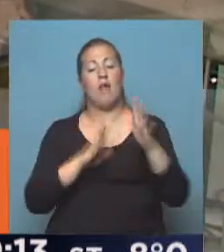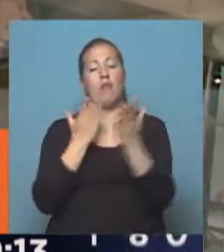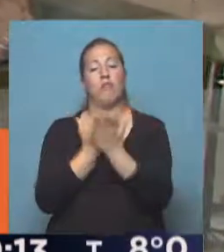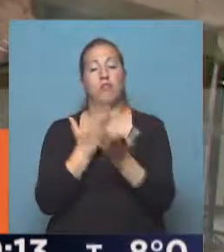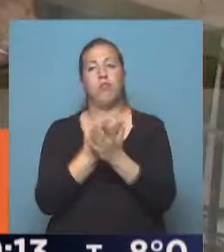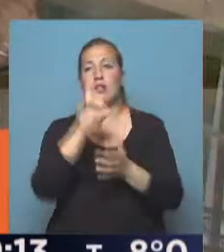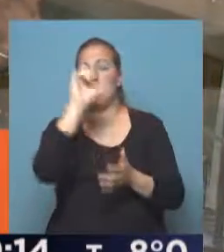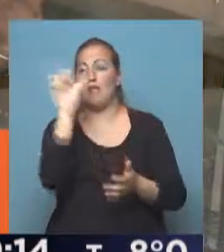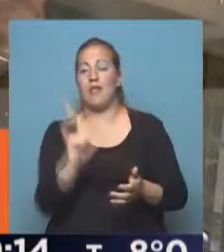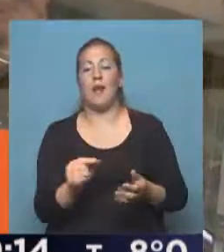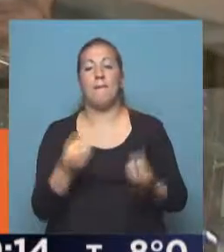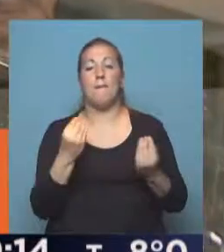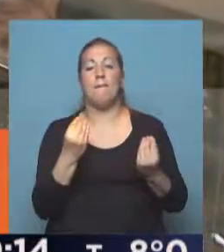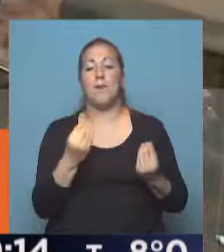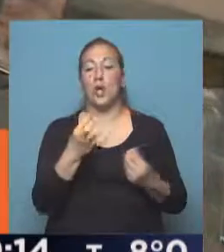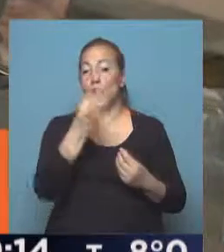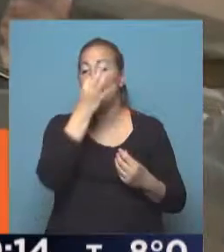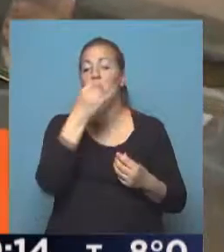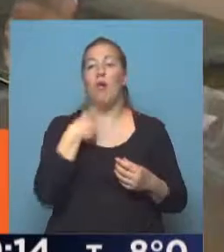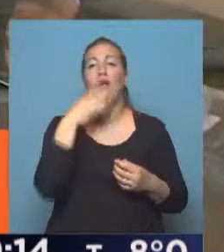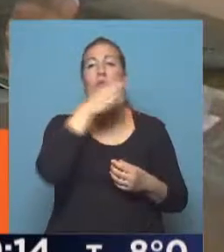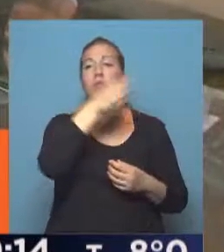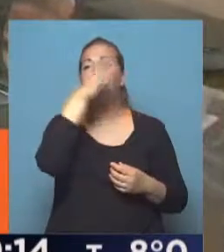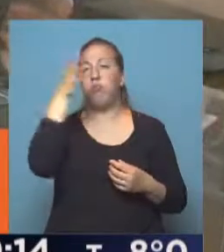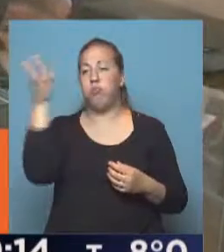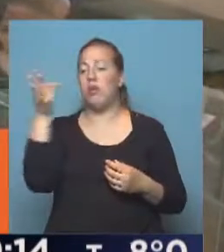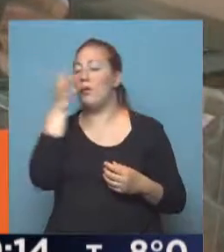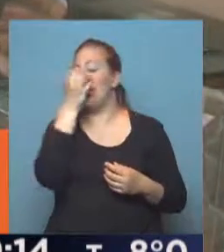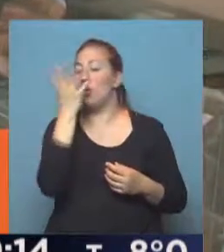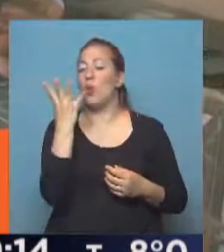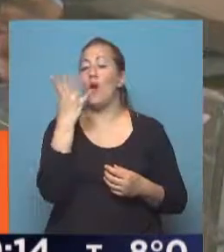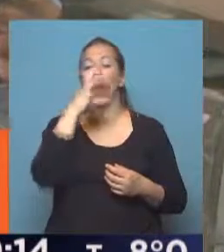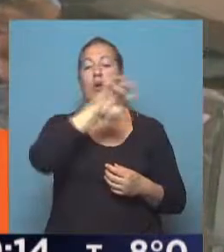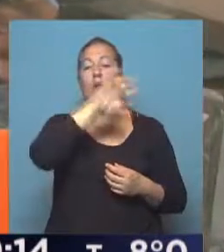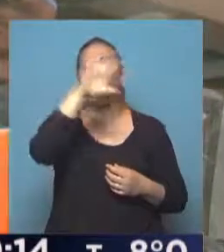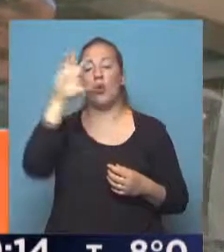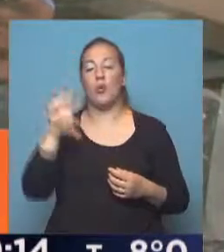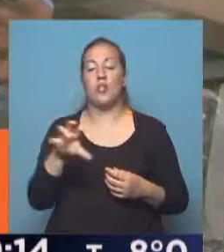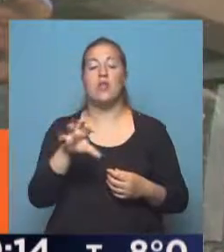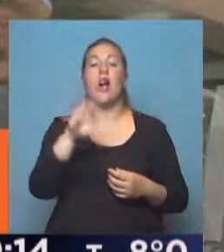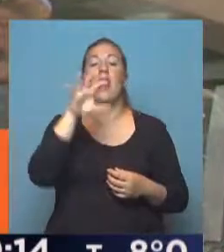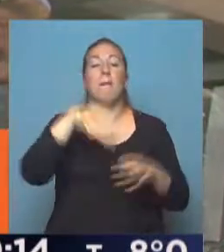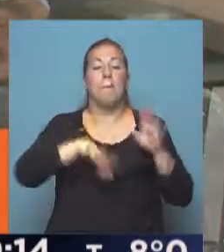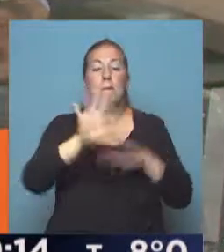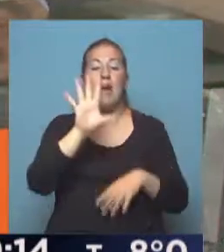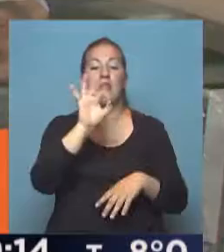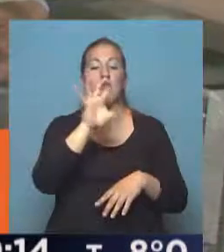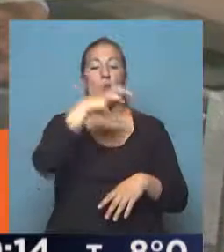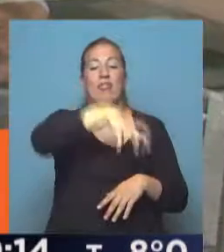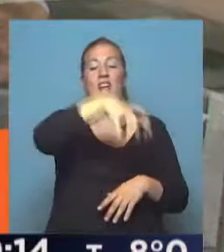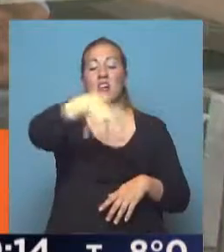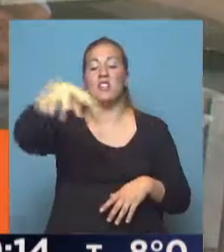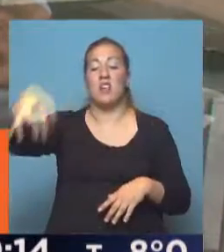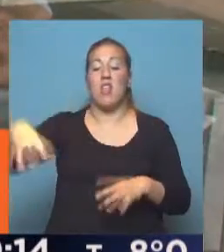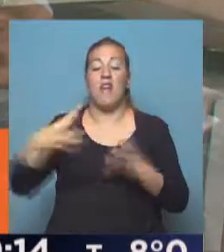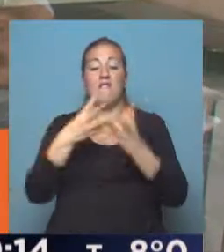porque estamos en las 24 provincias estamos en más de 50 sedes y estamos cerrando el